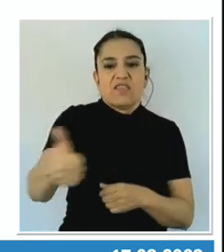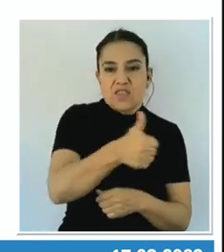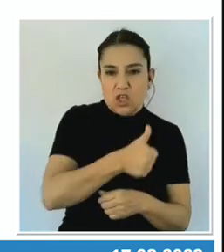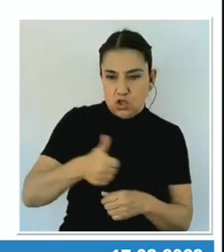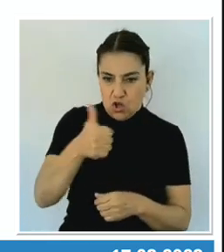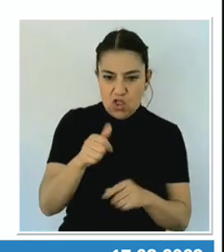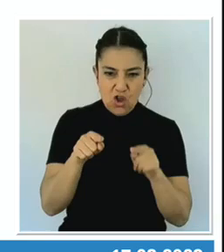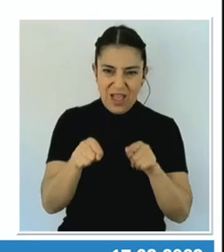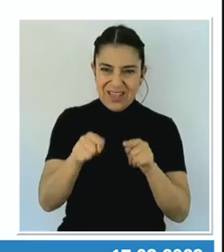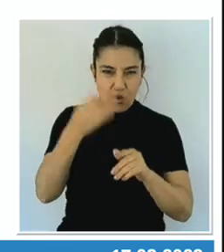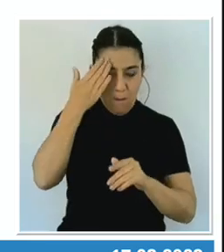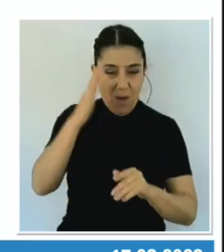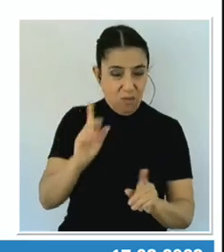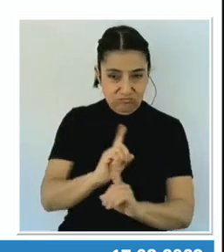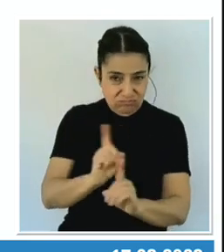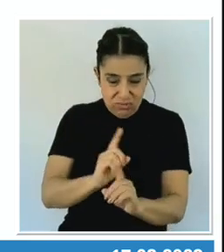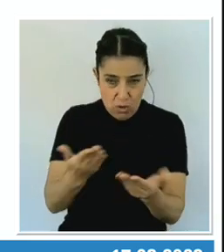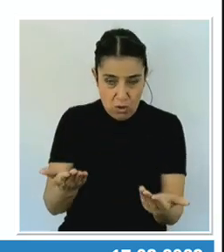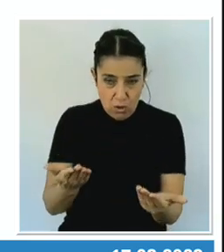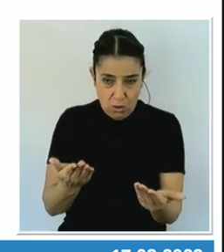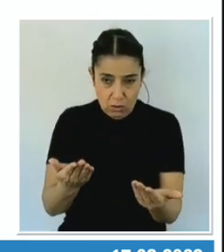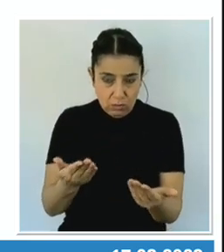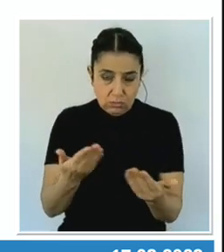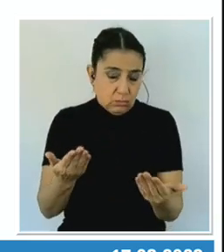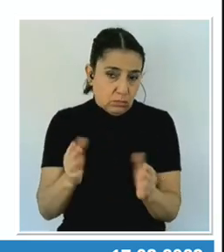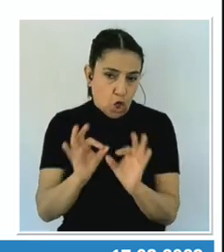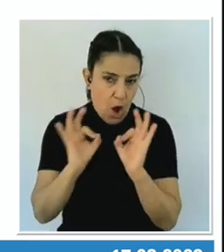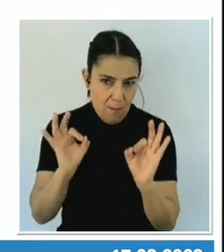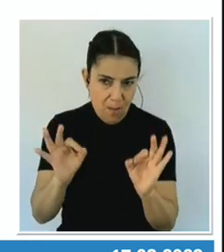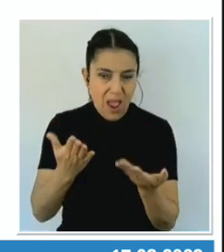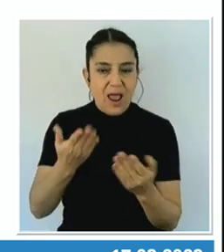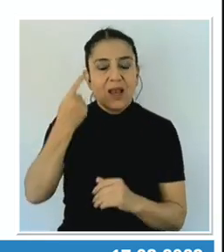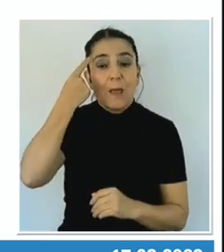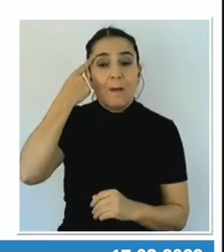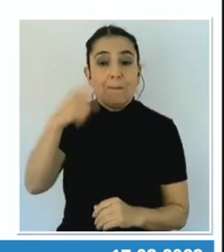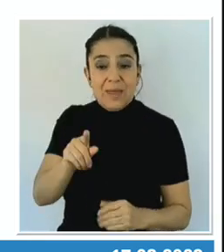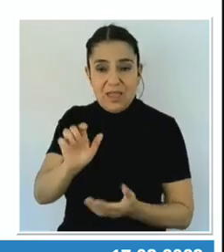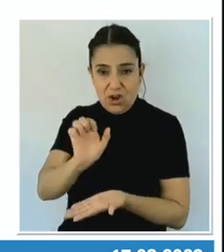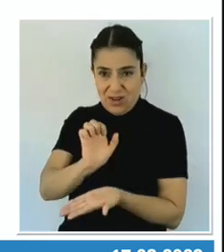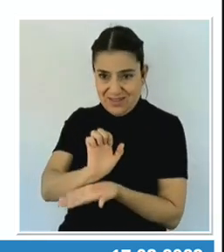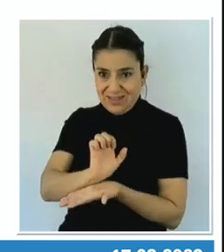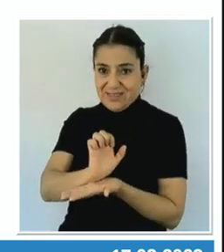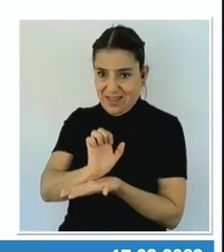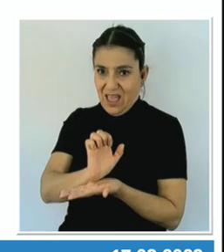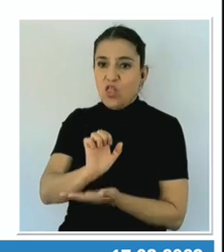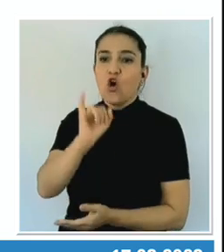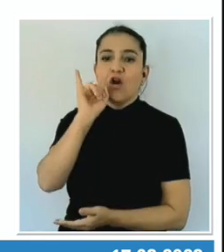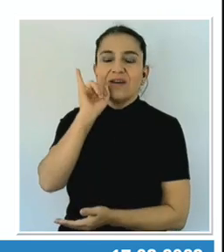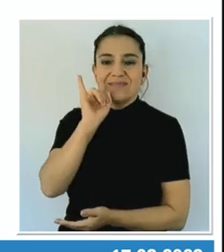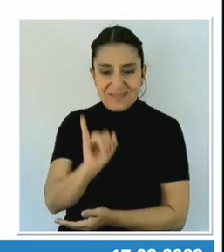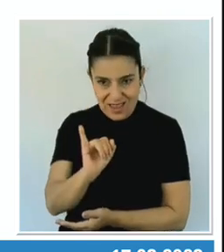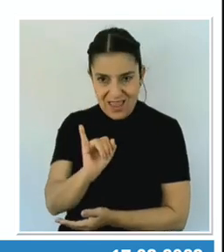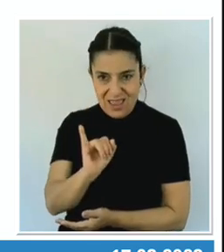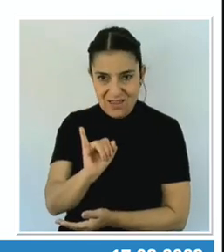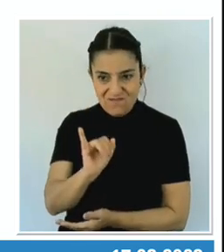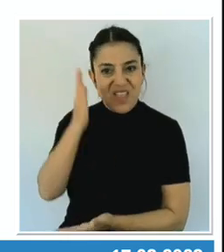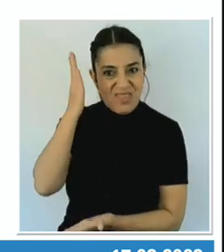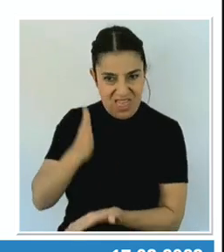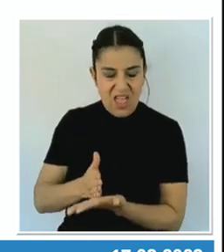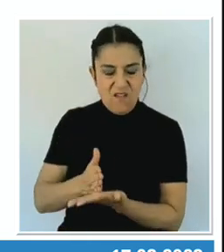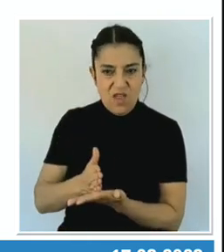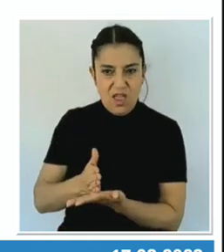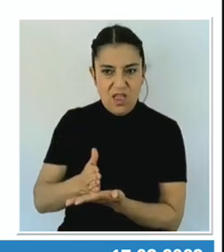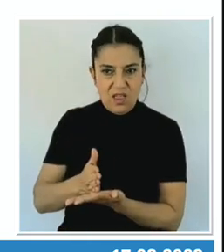no orienten su acción hacia el bien común. Pero el Estado sí tiene, en cambio, ese deber, ¿no?, de promover